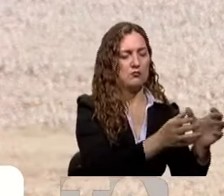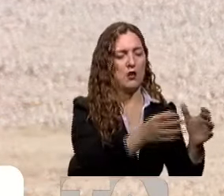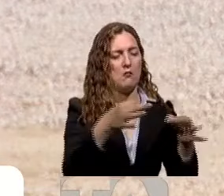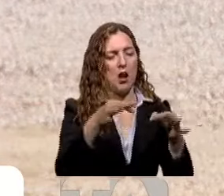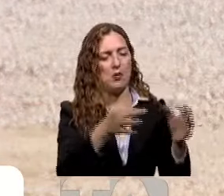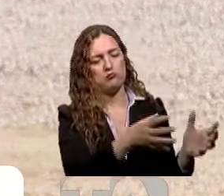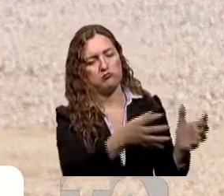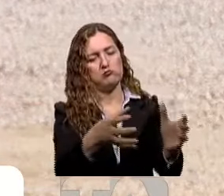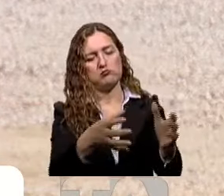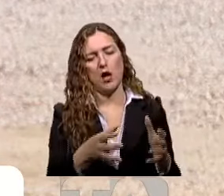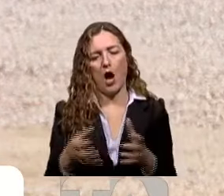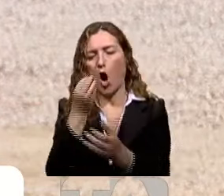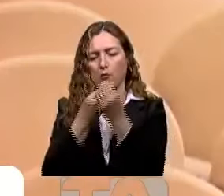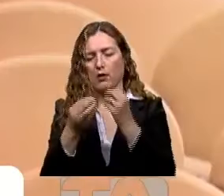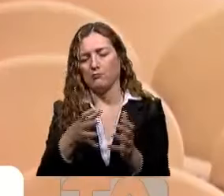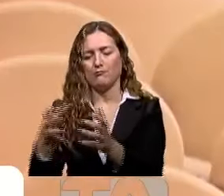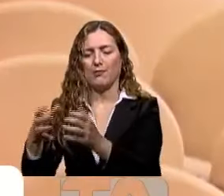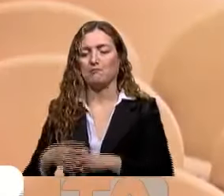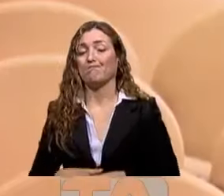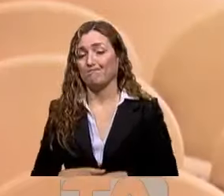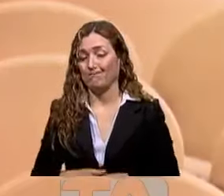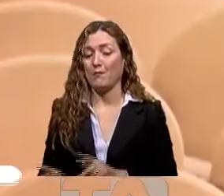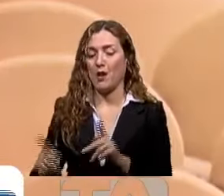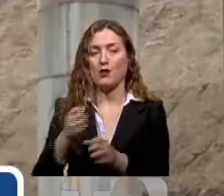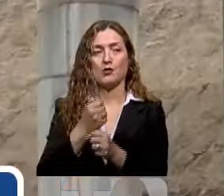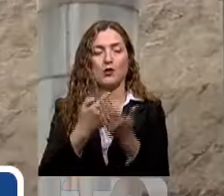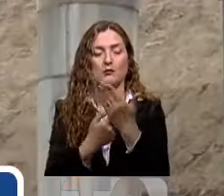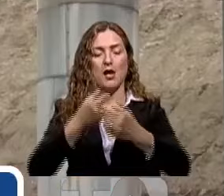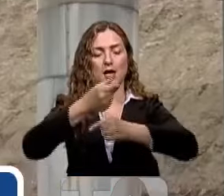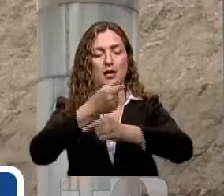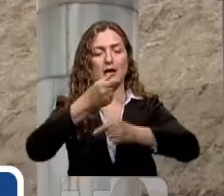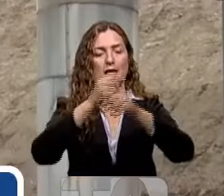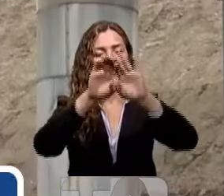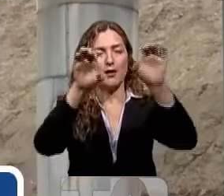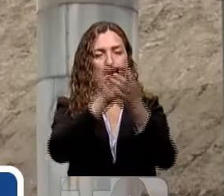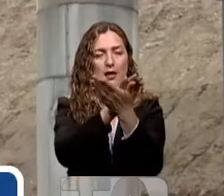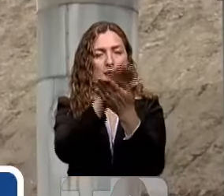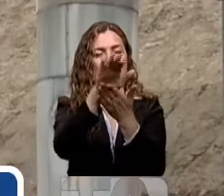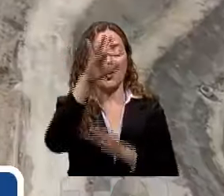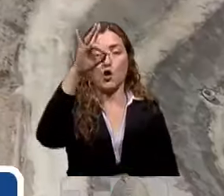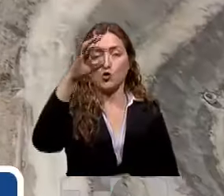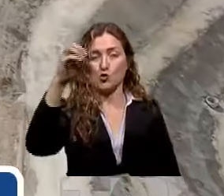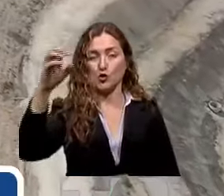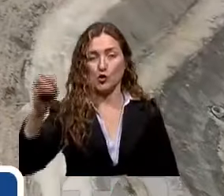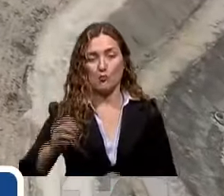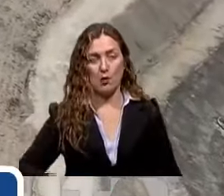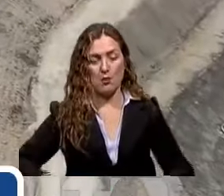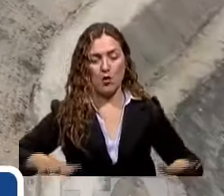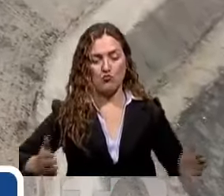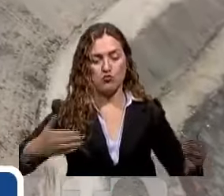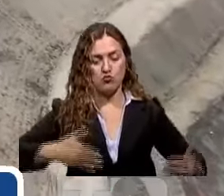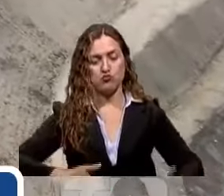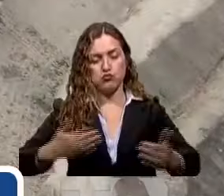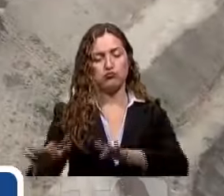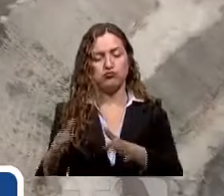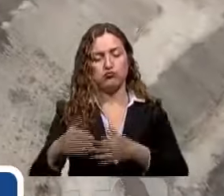emaseo cinco rutas está en este momento por otro lado Santiago Andrade gerente de hirs señaló que 800 Met cúbicos de lixiviados son